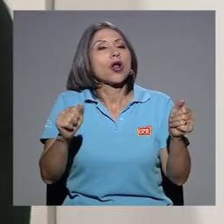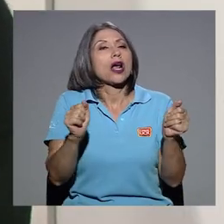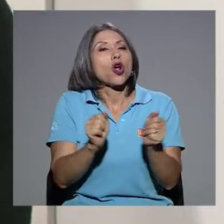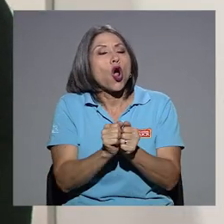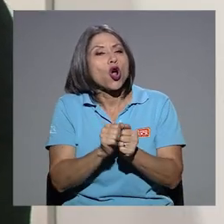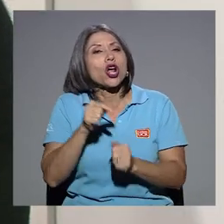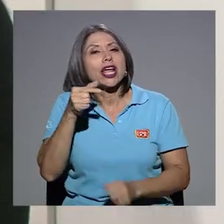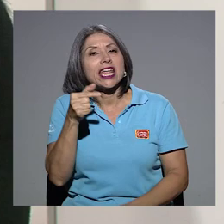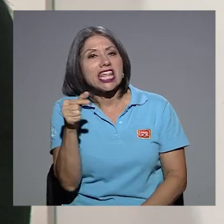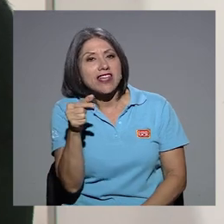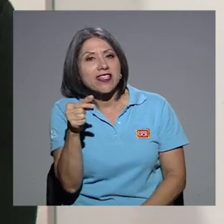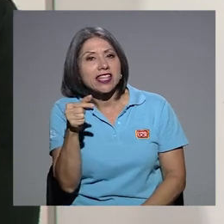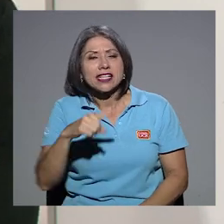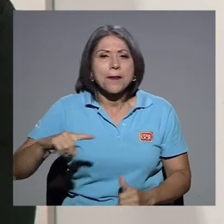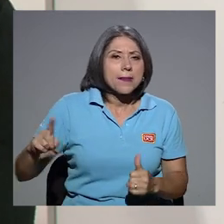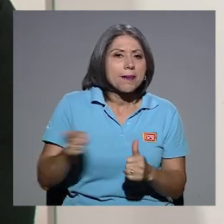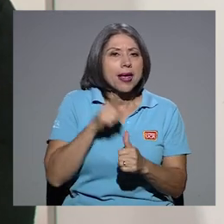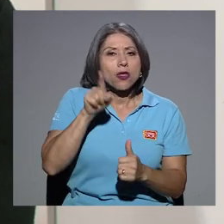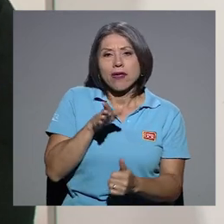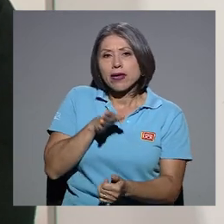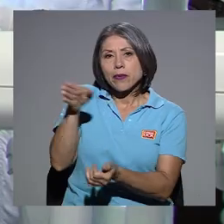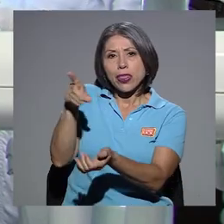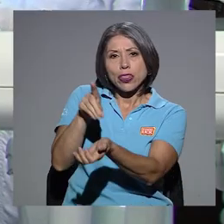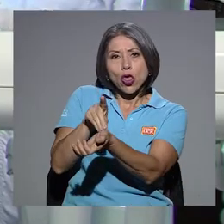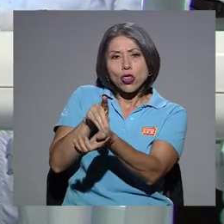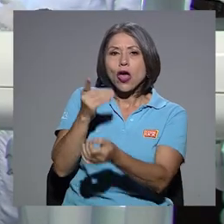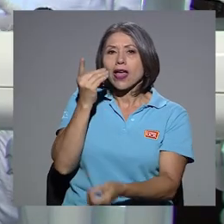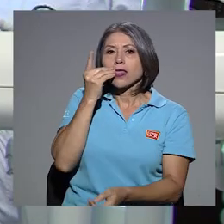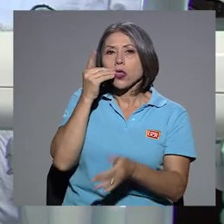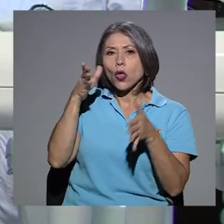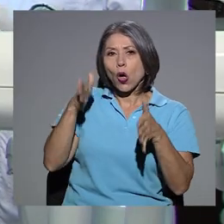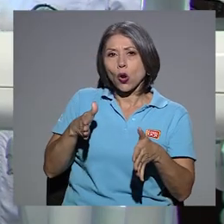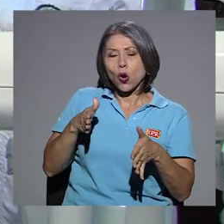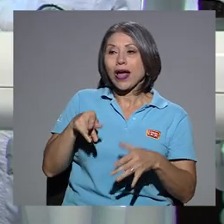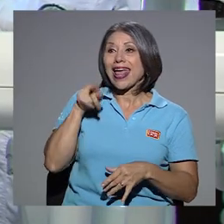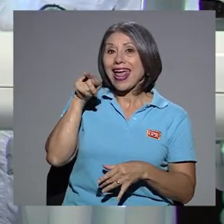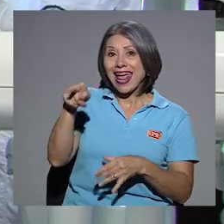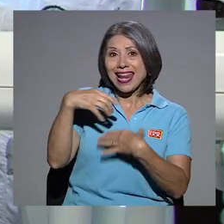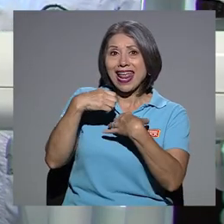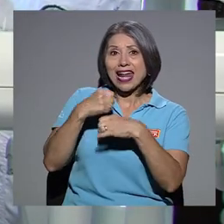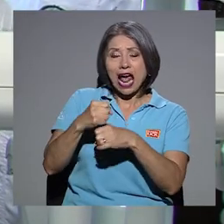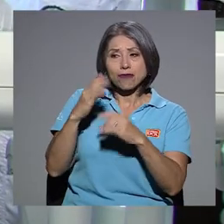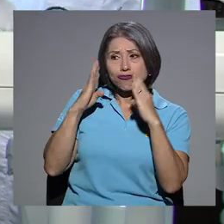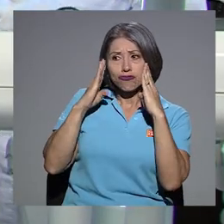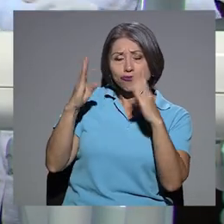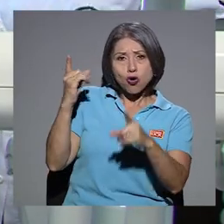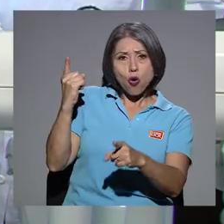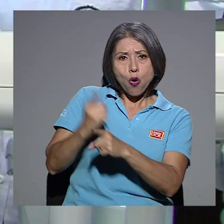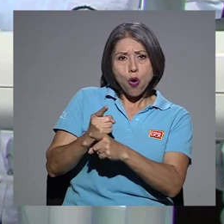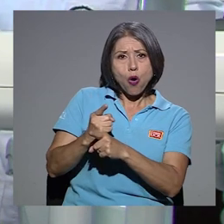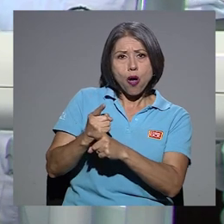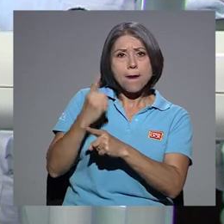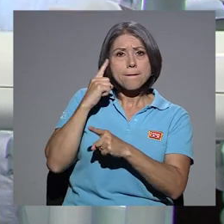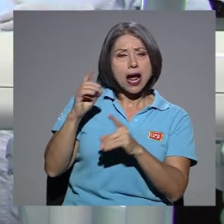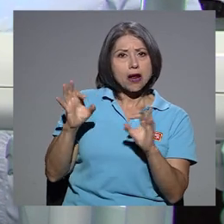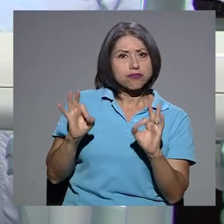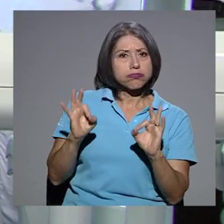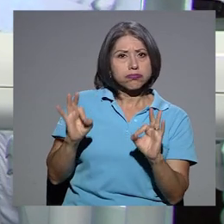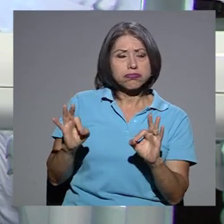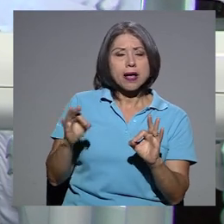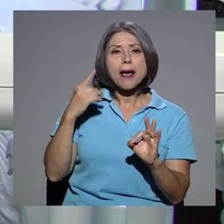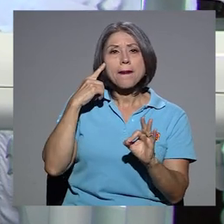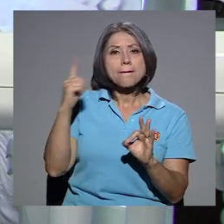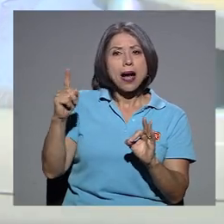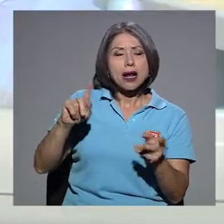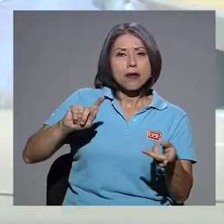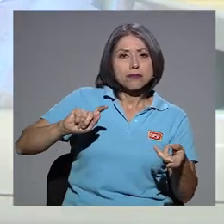gingivitis, lo primero que tiene que hacer es el tratamiento con el odontólogo. El odontólogo le hará el tratamiento correspondiente para estabilizarlo, es decir,